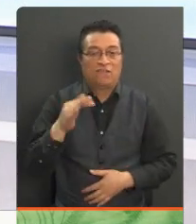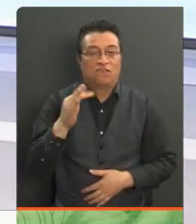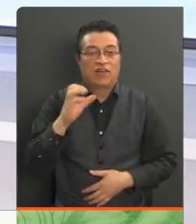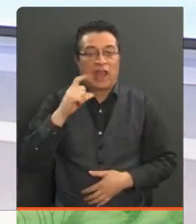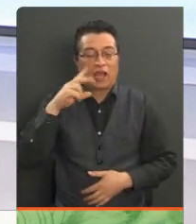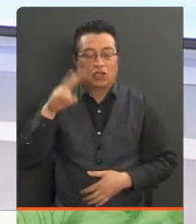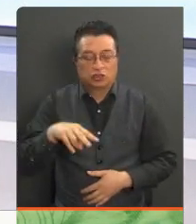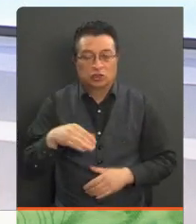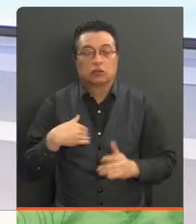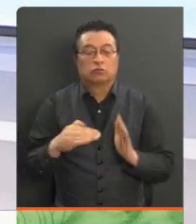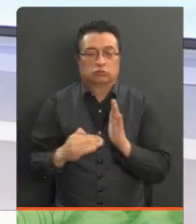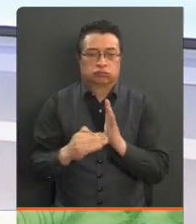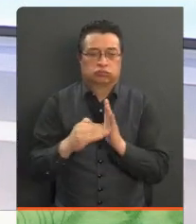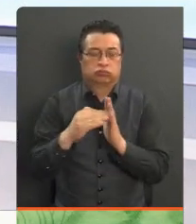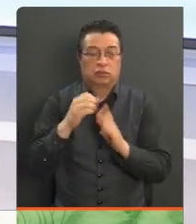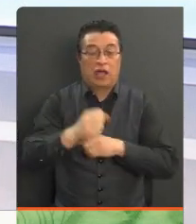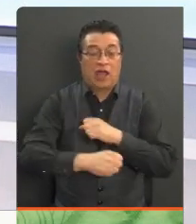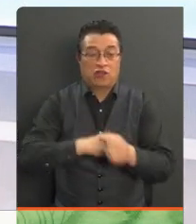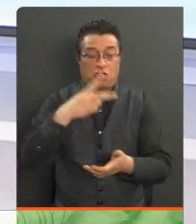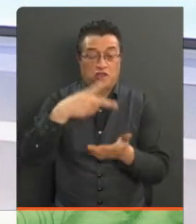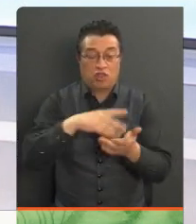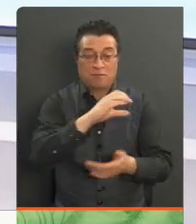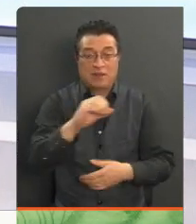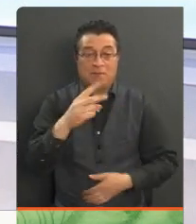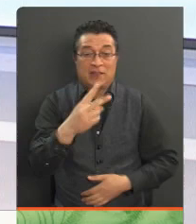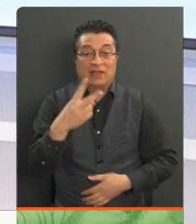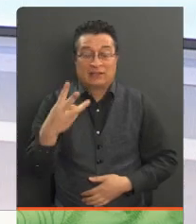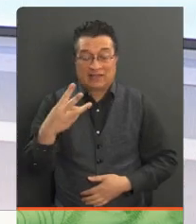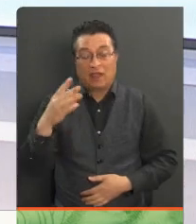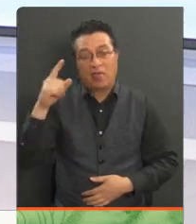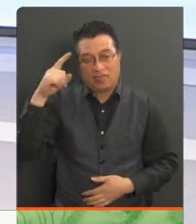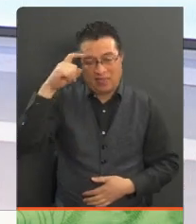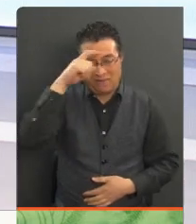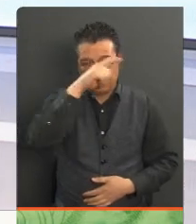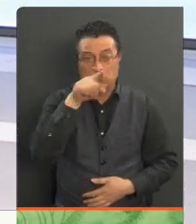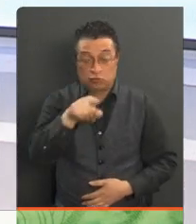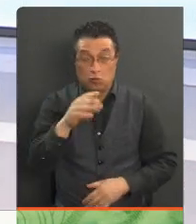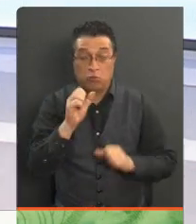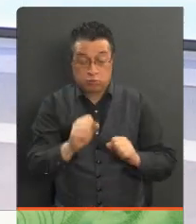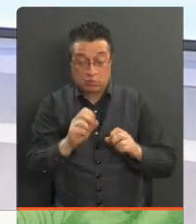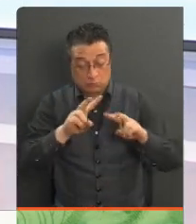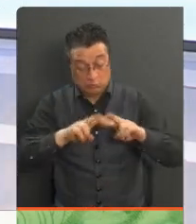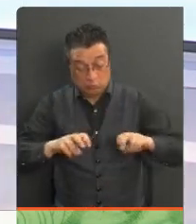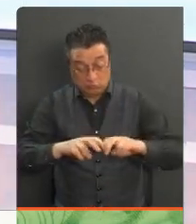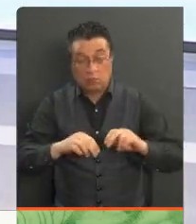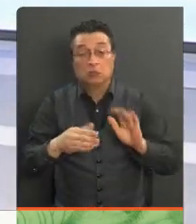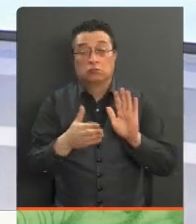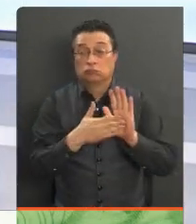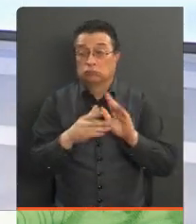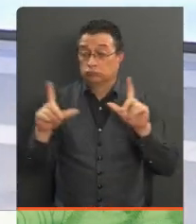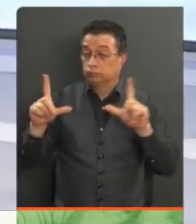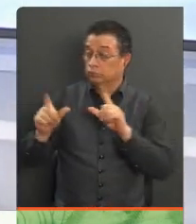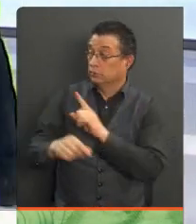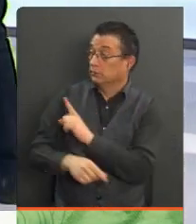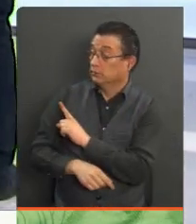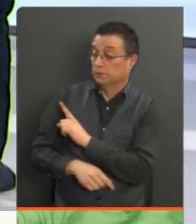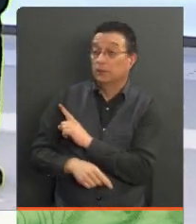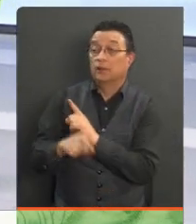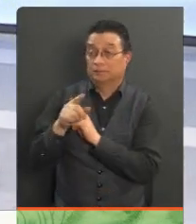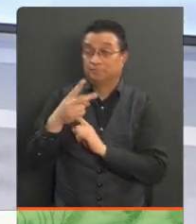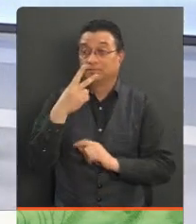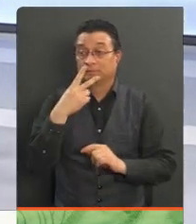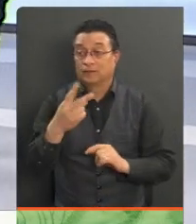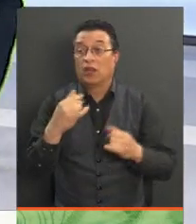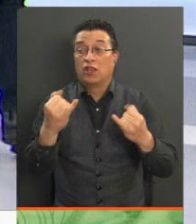ejemplo también tenemos un año 2023 complicado. ¿Te parece si pasamos a revisar nuestra lámina que va a dar cuenta de aquello? Aquí está el